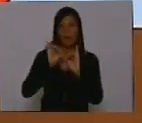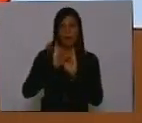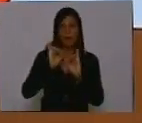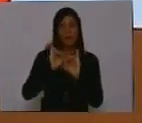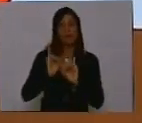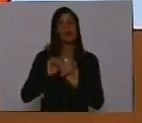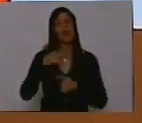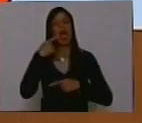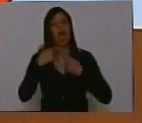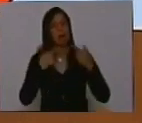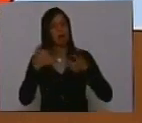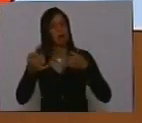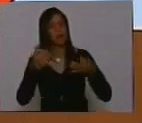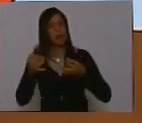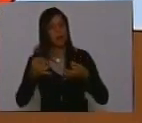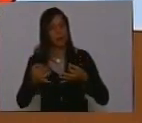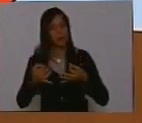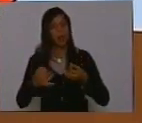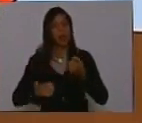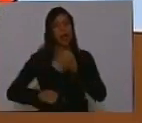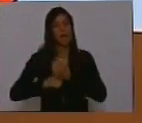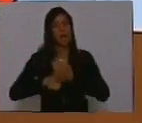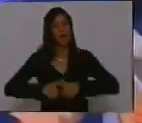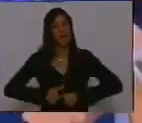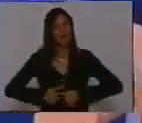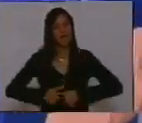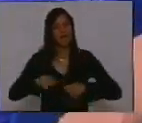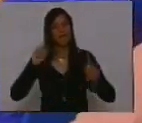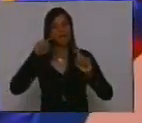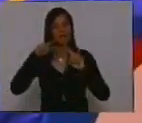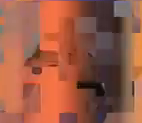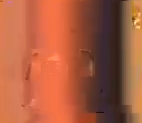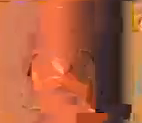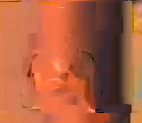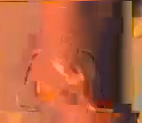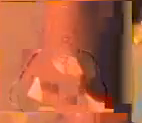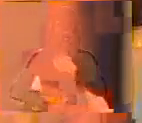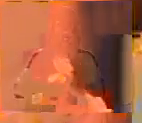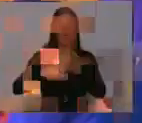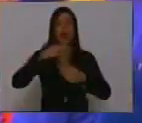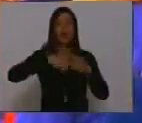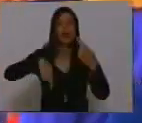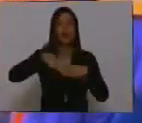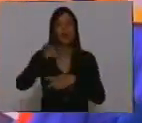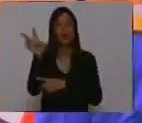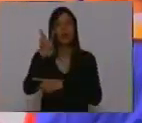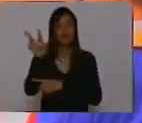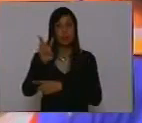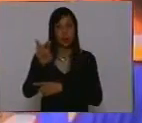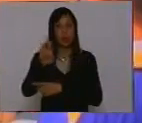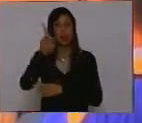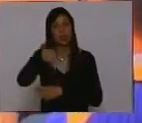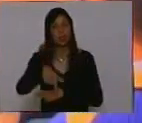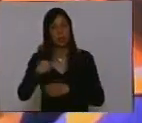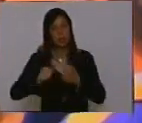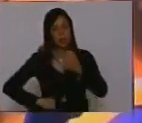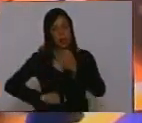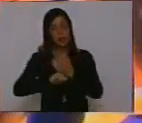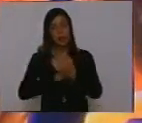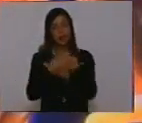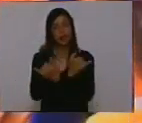estos esfuerzos y aportes escritos tienen como firme propósito el apoyo a una revolución bolivariana y a una